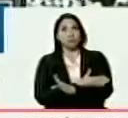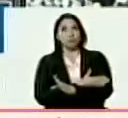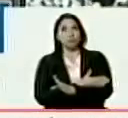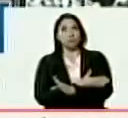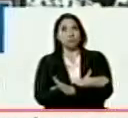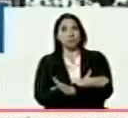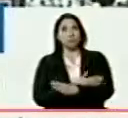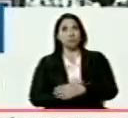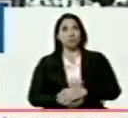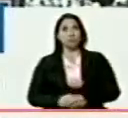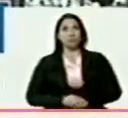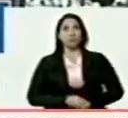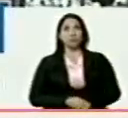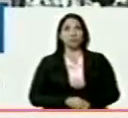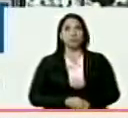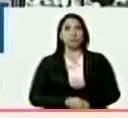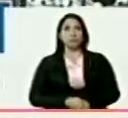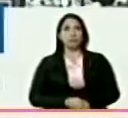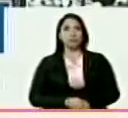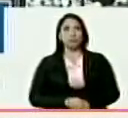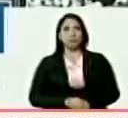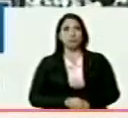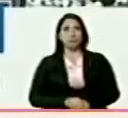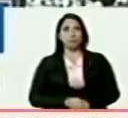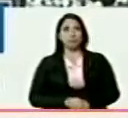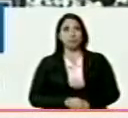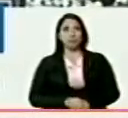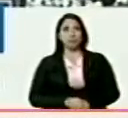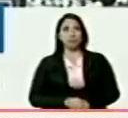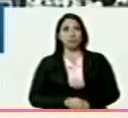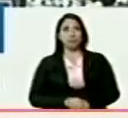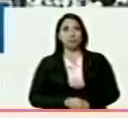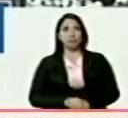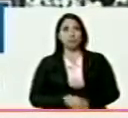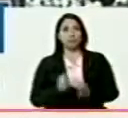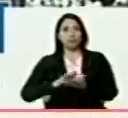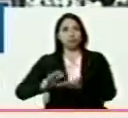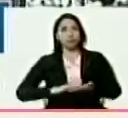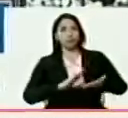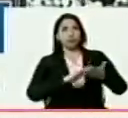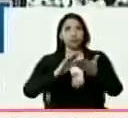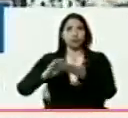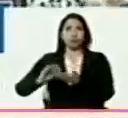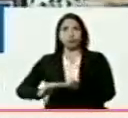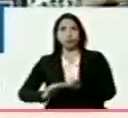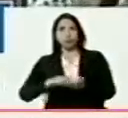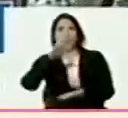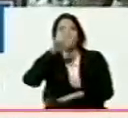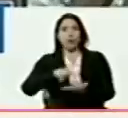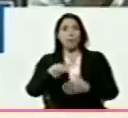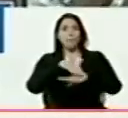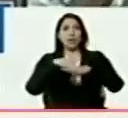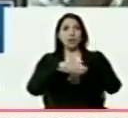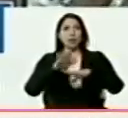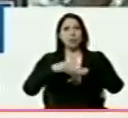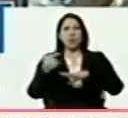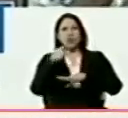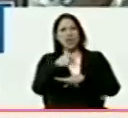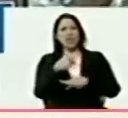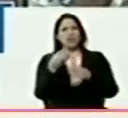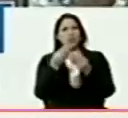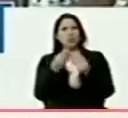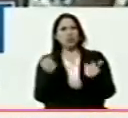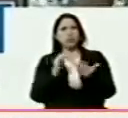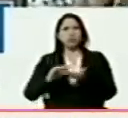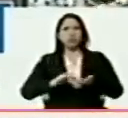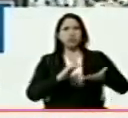tengo una objeción con la resolución aprobada, y perdónenme, porque resolución especial sobre la cumbre